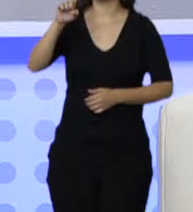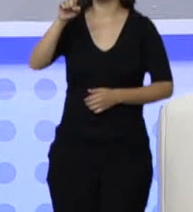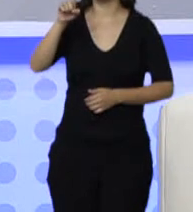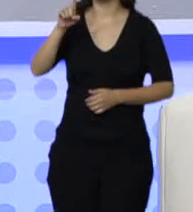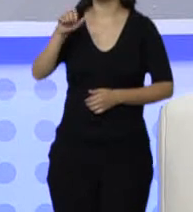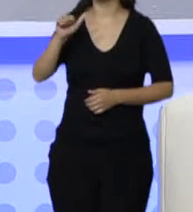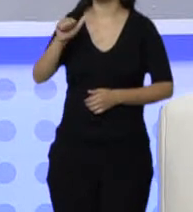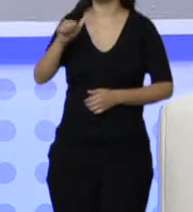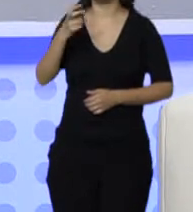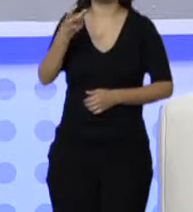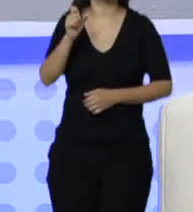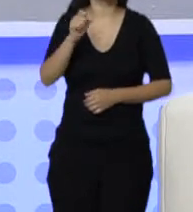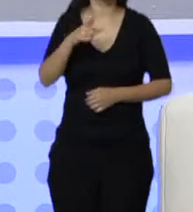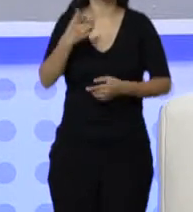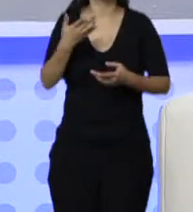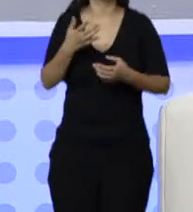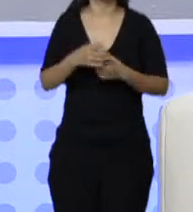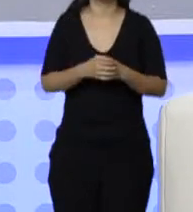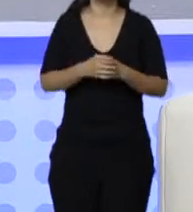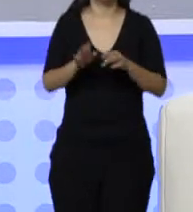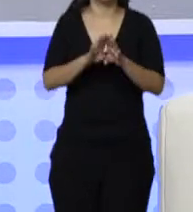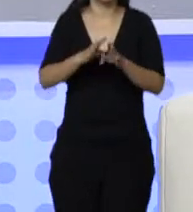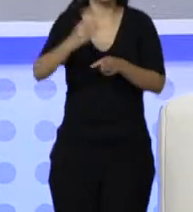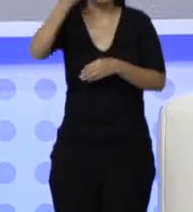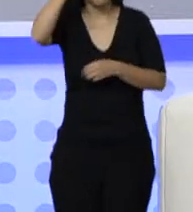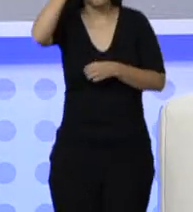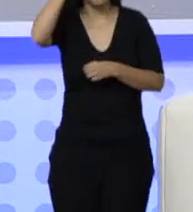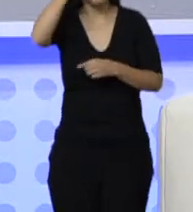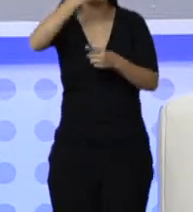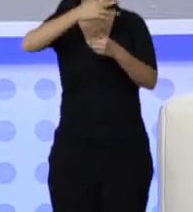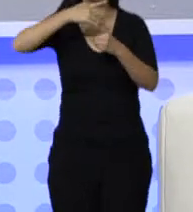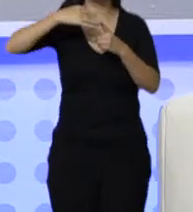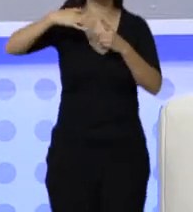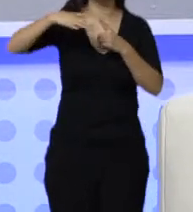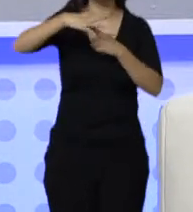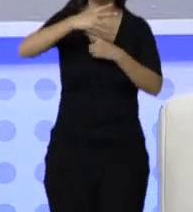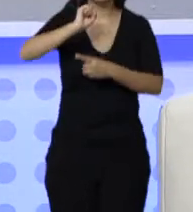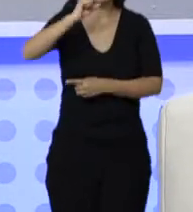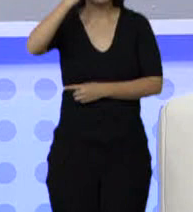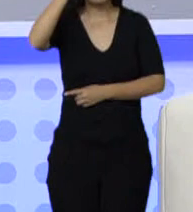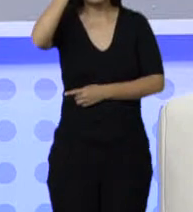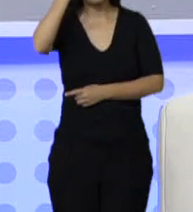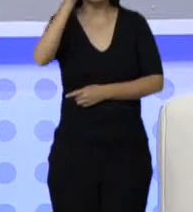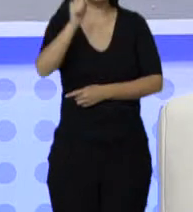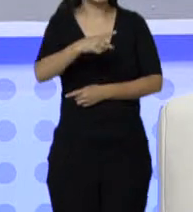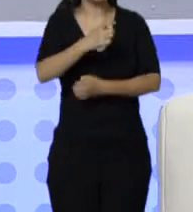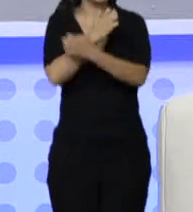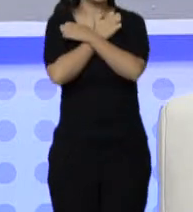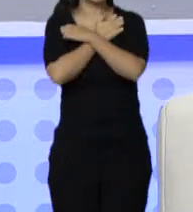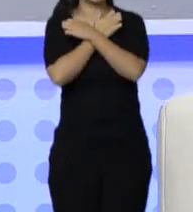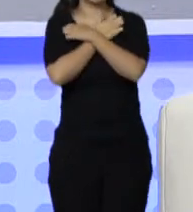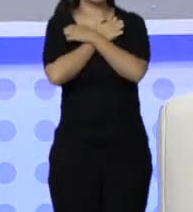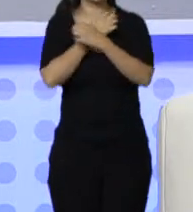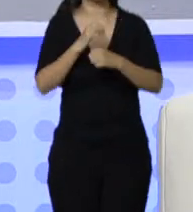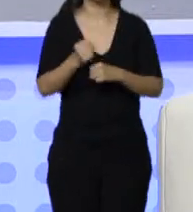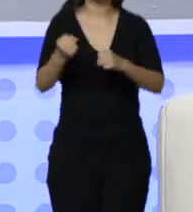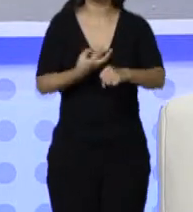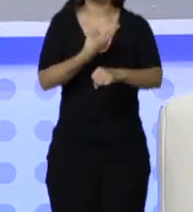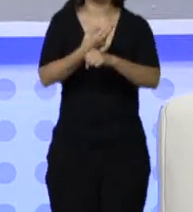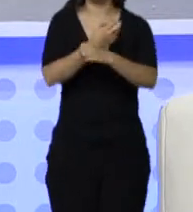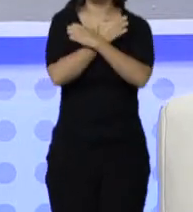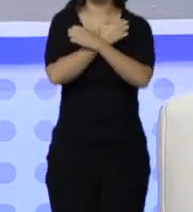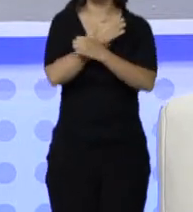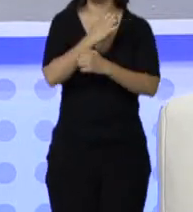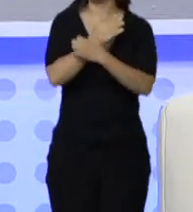esta entrega para darnos un panorama general de lo que está viviendo san luís potosí en este en este tema dice el secretario educación de gobierno